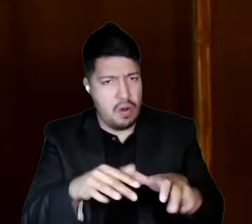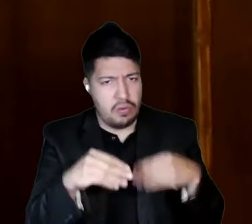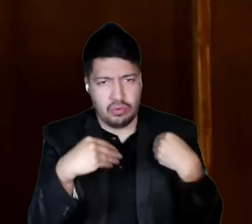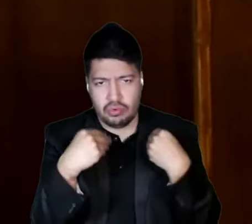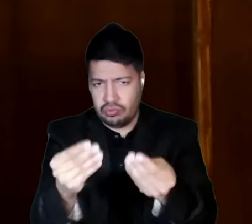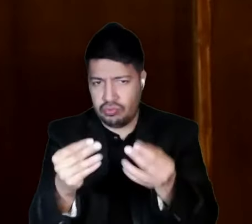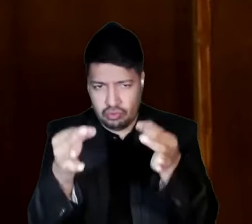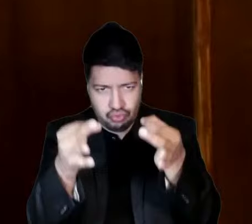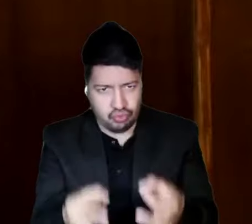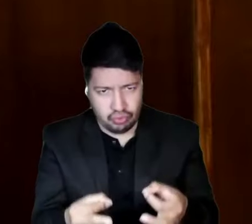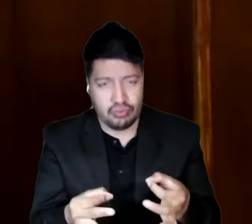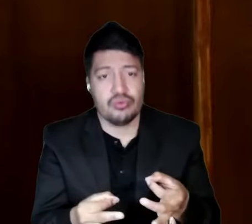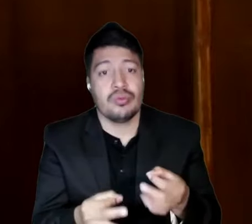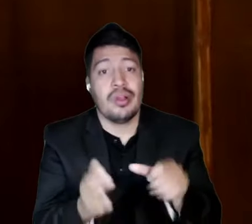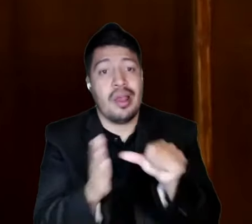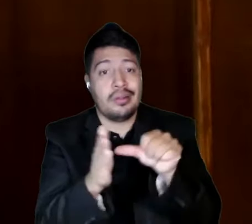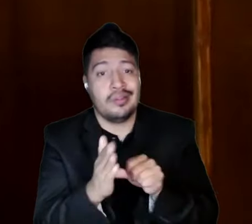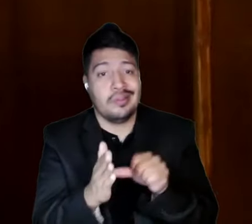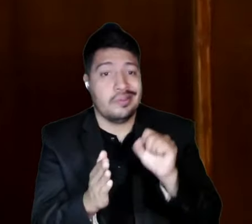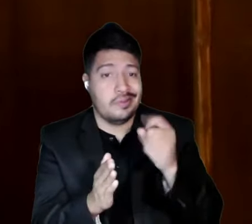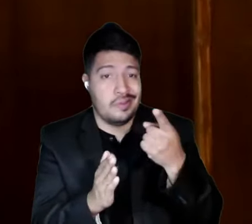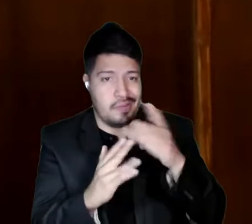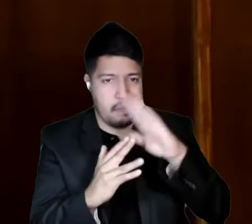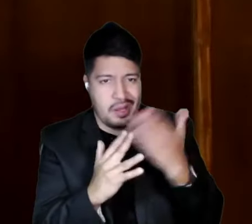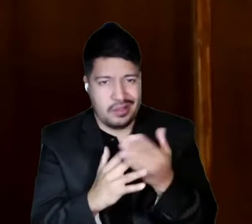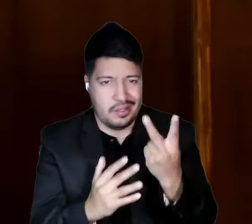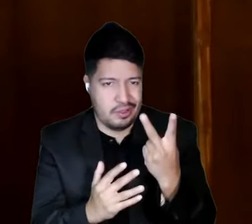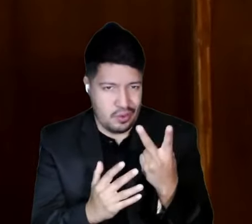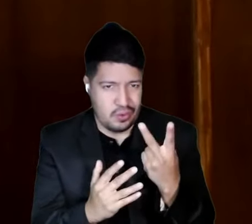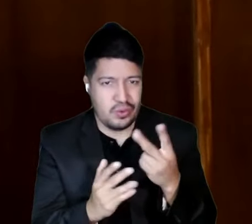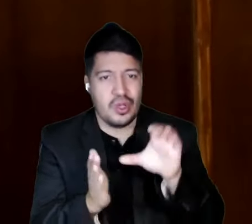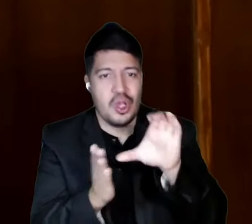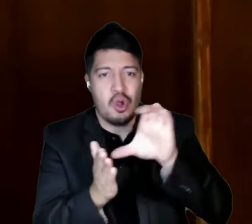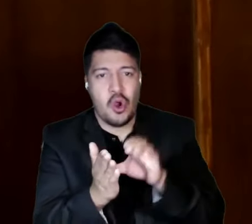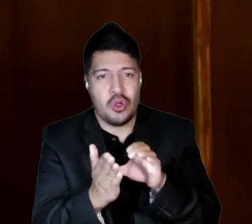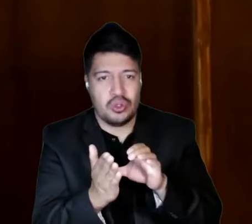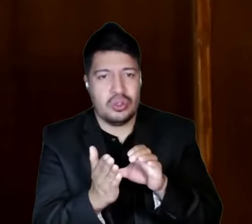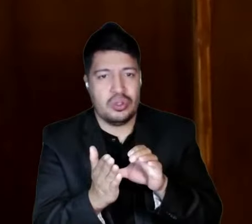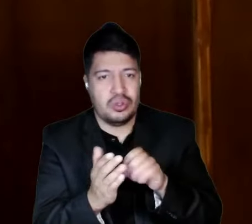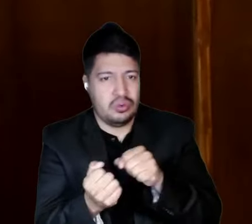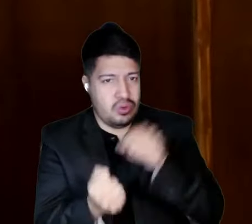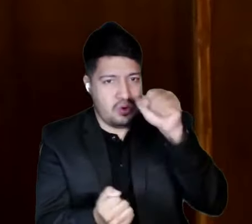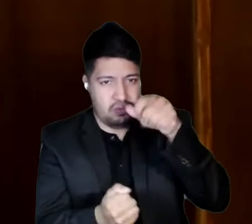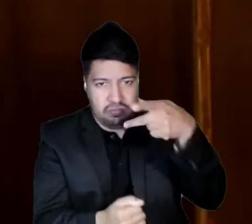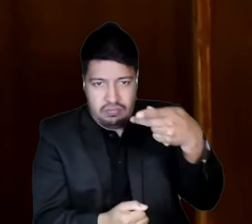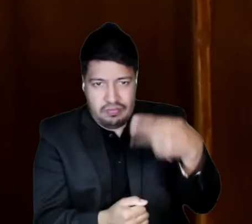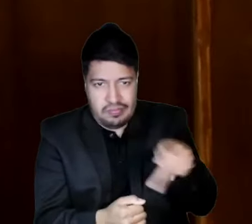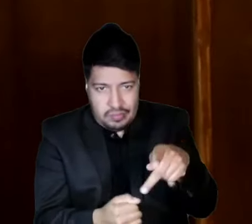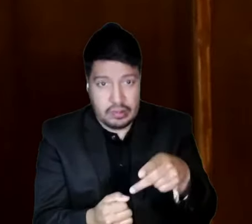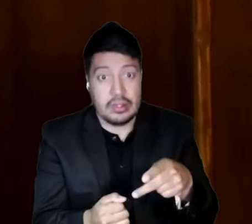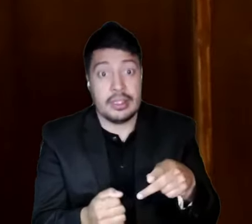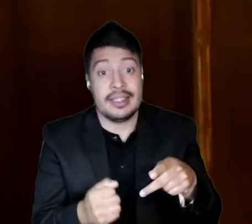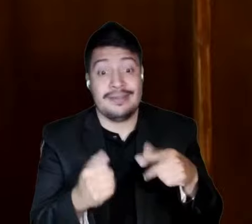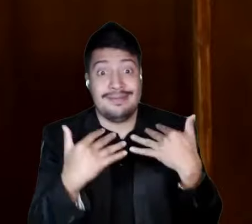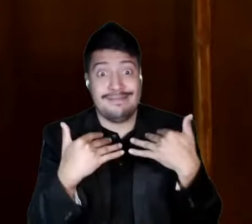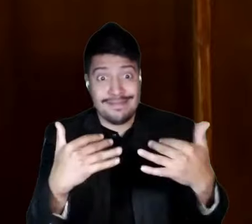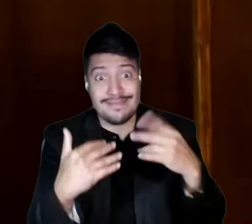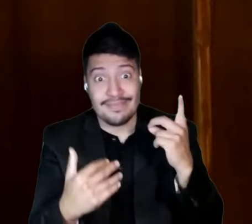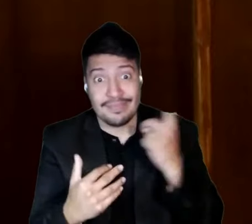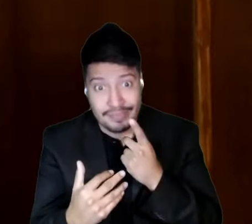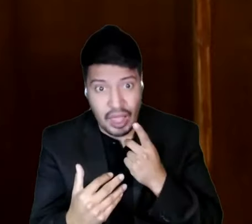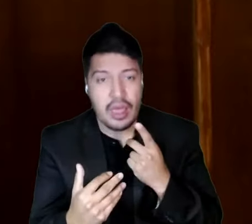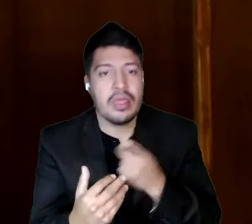61 fracción 2 de la Constitución local y que la legislatura examine y emita su opinión sobre el